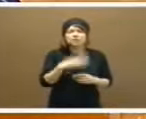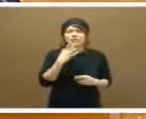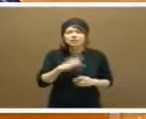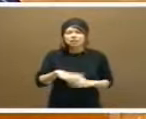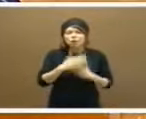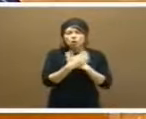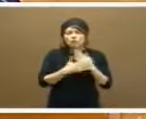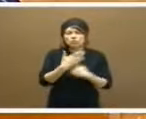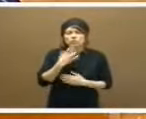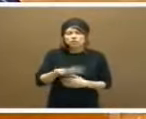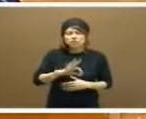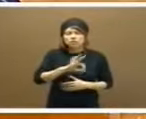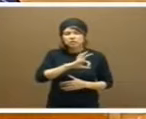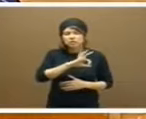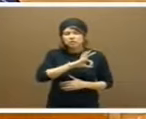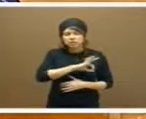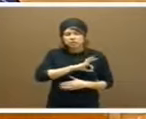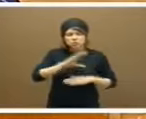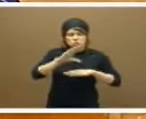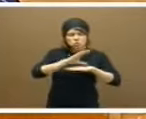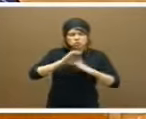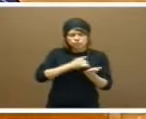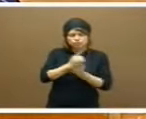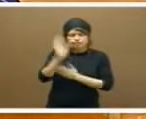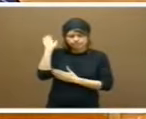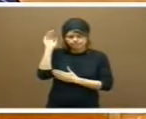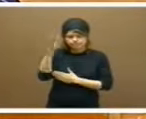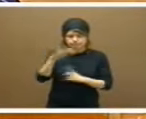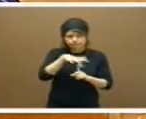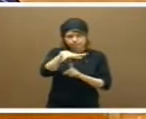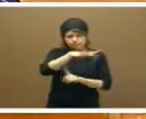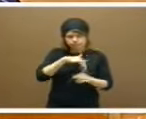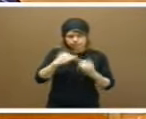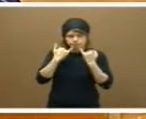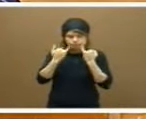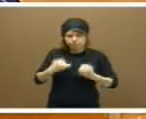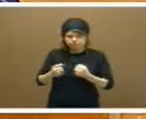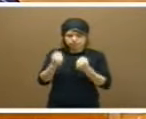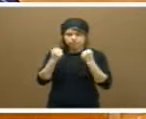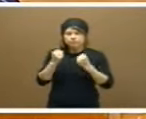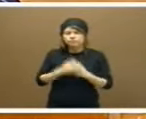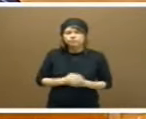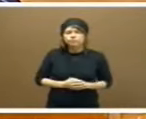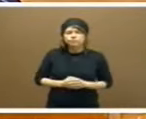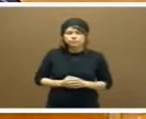parte del Gobierno tiene la palabra el señor consejero de Agricultura, Desarrollo Rural, Medio Ambiente y Energía.